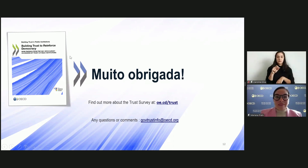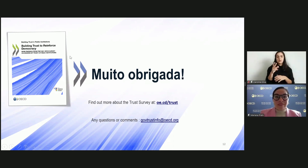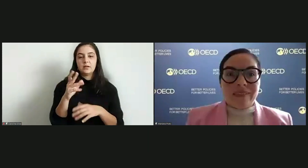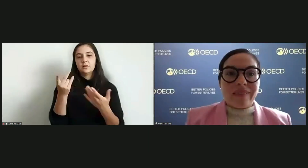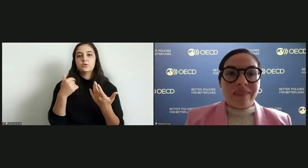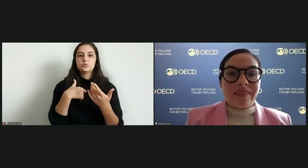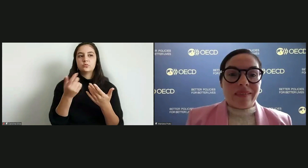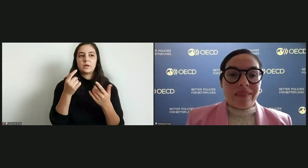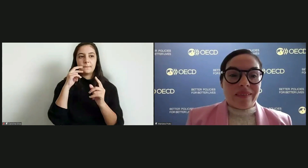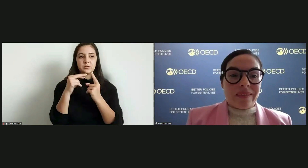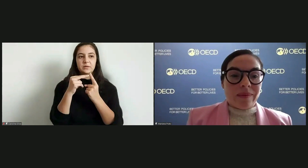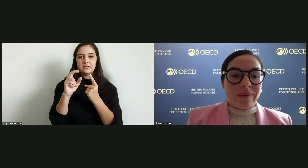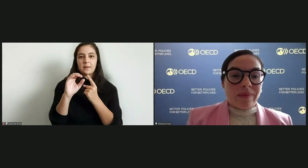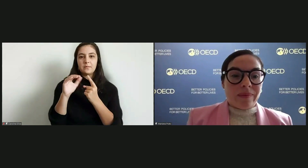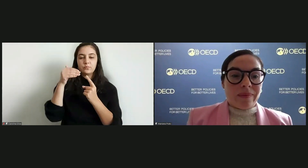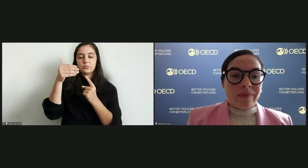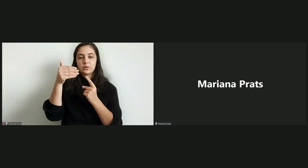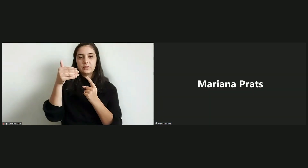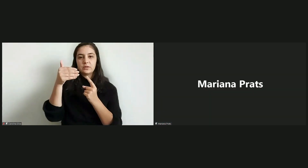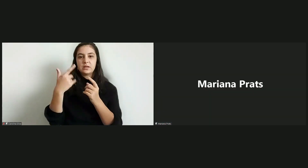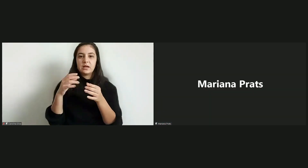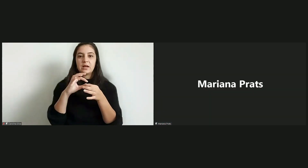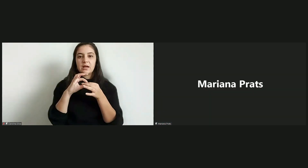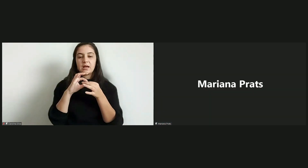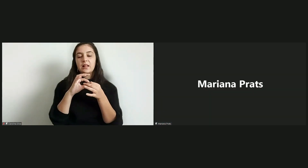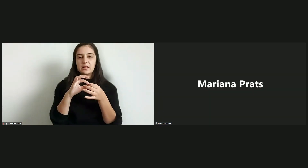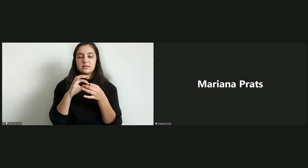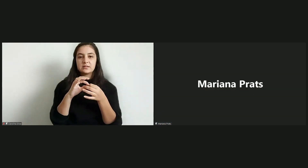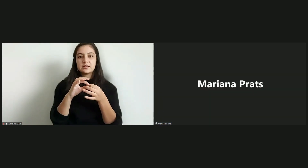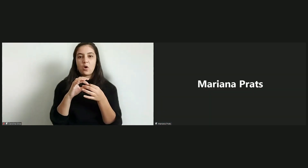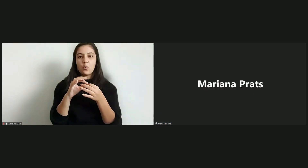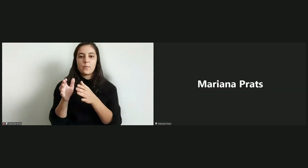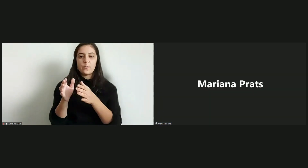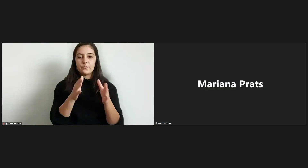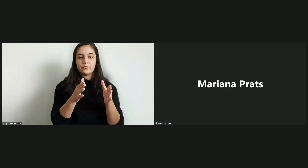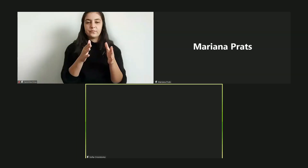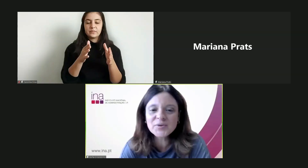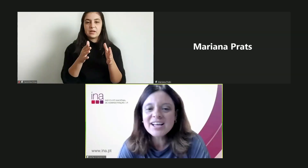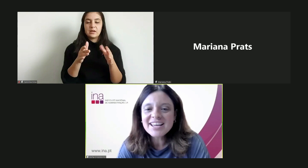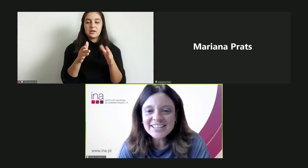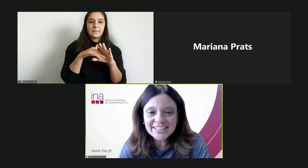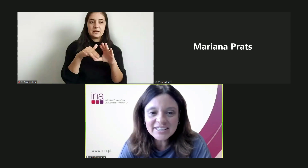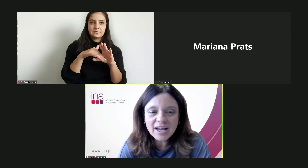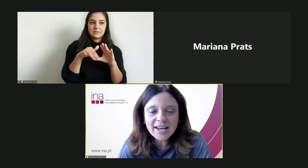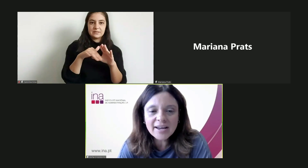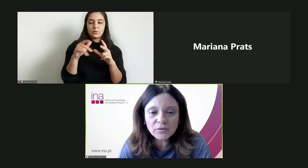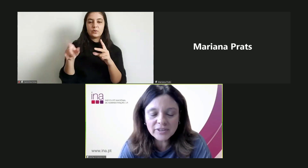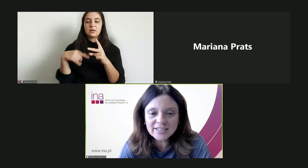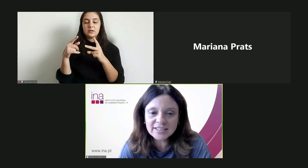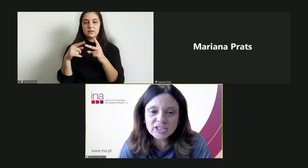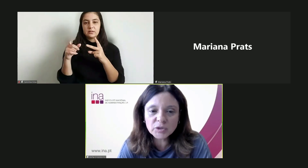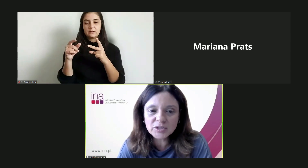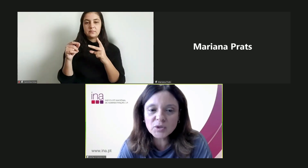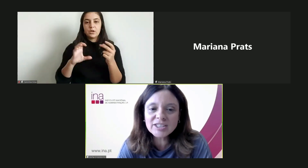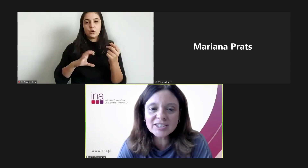primeira perspectiva sobre esta relação dicotómica entre a participação e a confiança